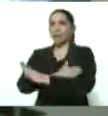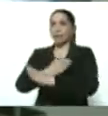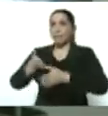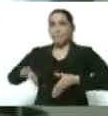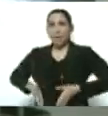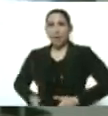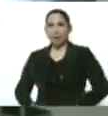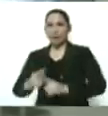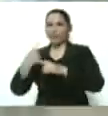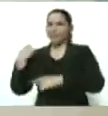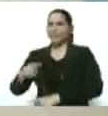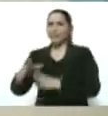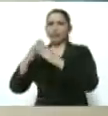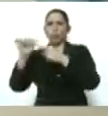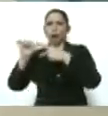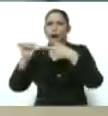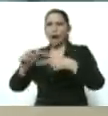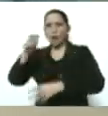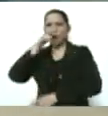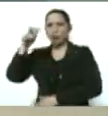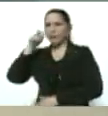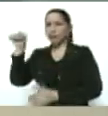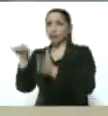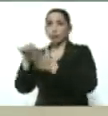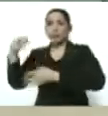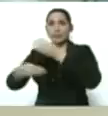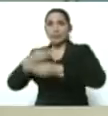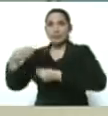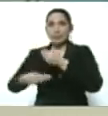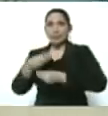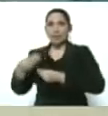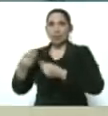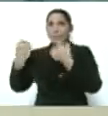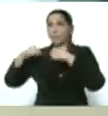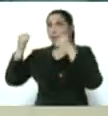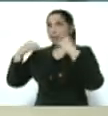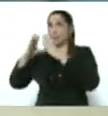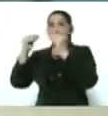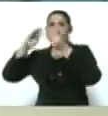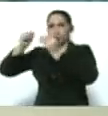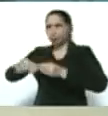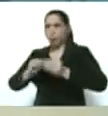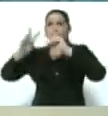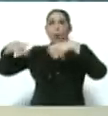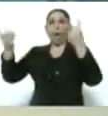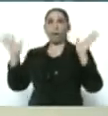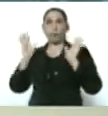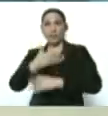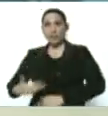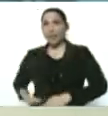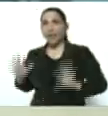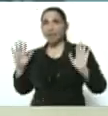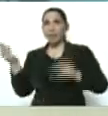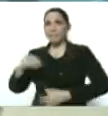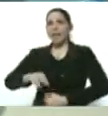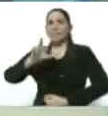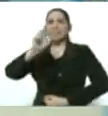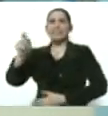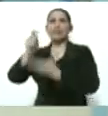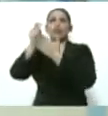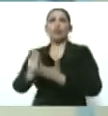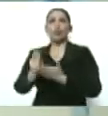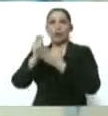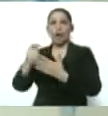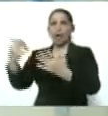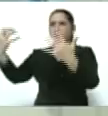tiene toda esta área de observación en donde se hicieron prácticamente todo nuevo, presidente. Más de 30 toneladas de